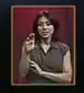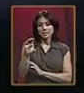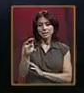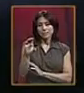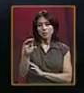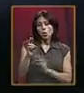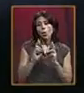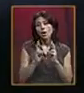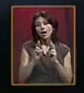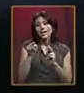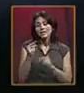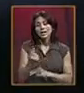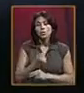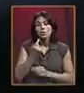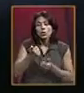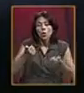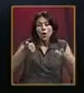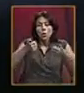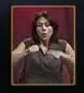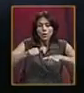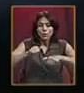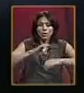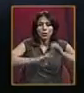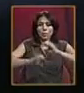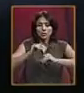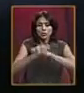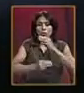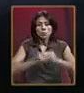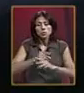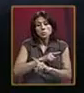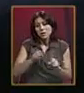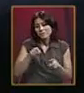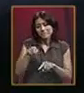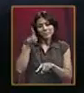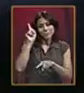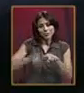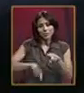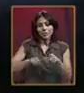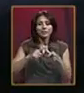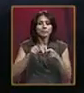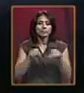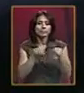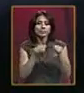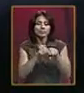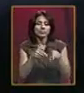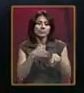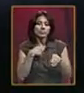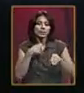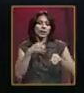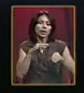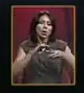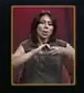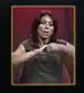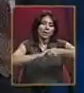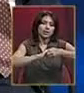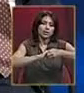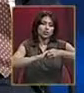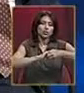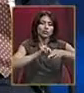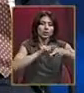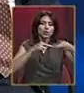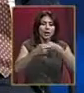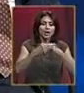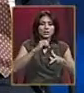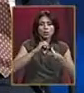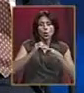acuerdo de comercio en el mundo, pero como eso no es posible, también pasa por convenios regionales o bilaterales, como estos tratados de